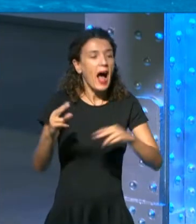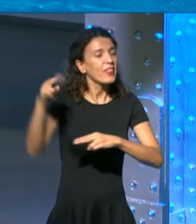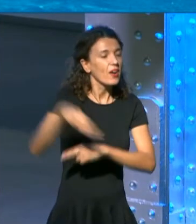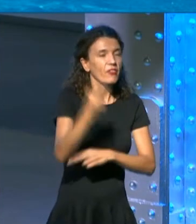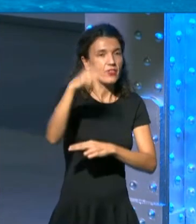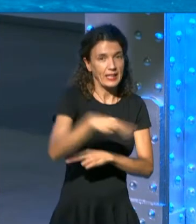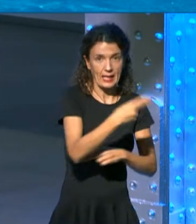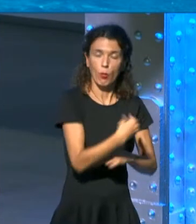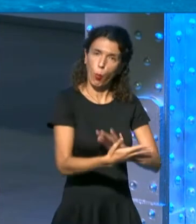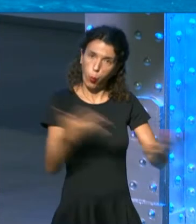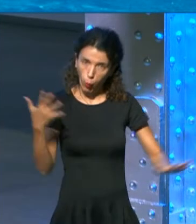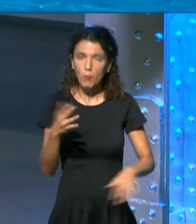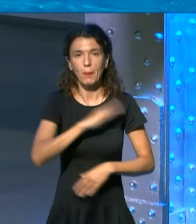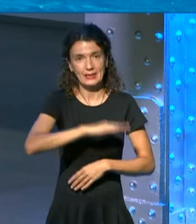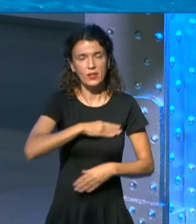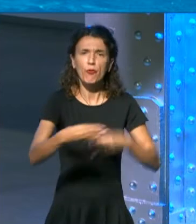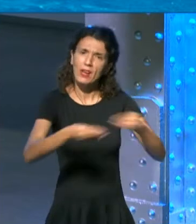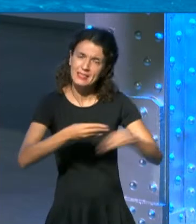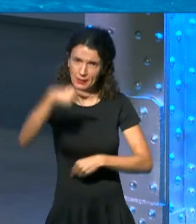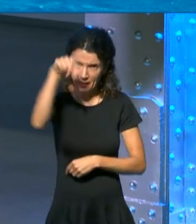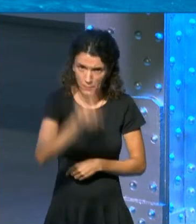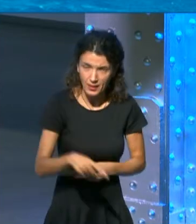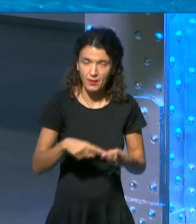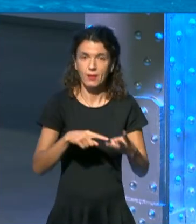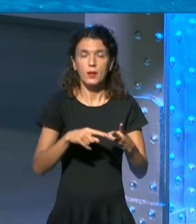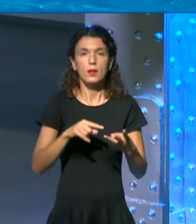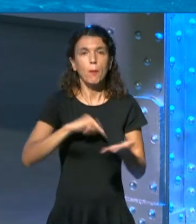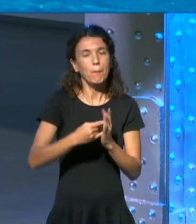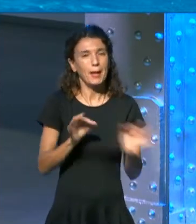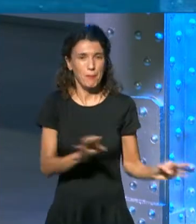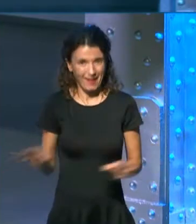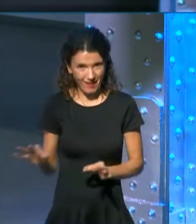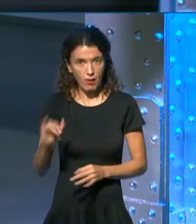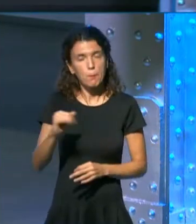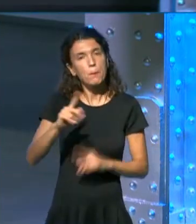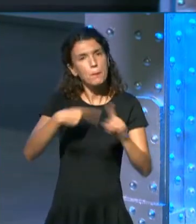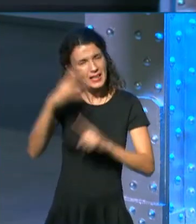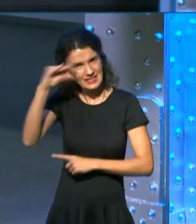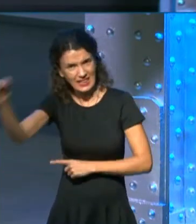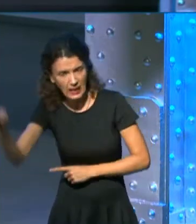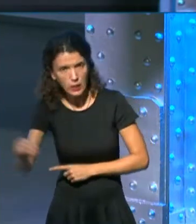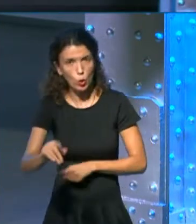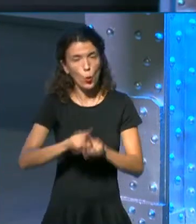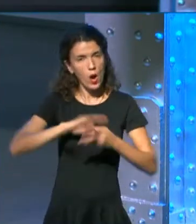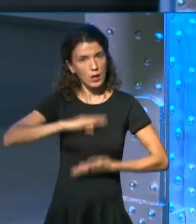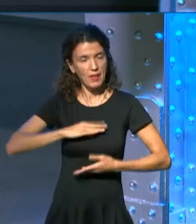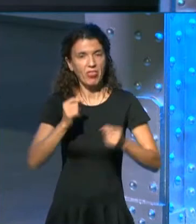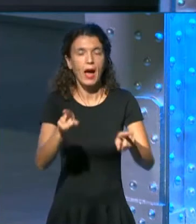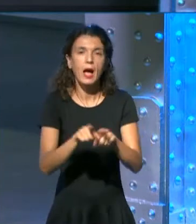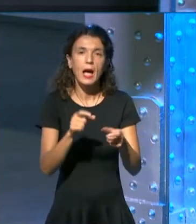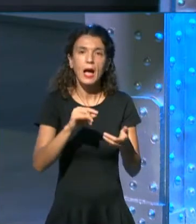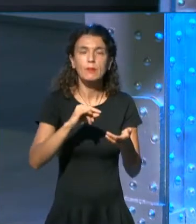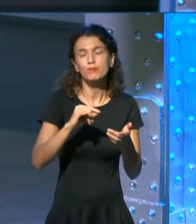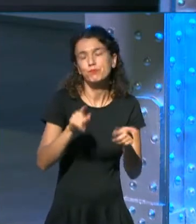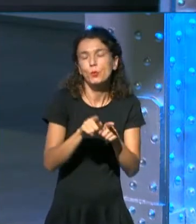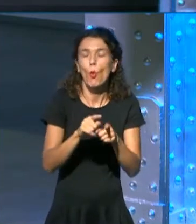veloces, por supuesto, y son flexibles, y planifican. Y además son inteligentes, son capaces de diseñar nuevas estrategias, y